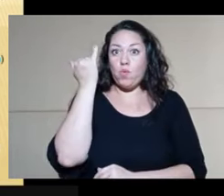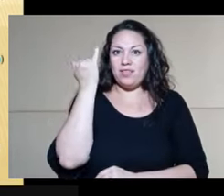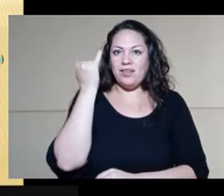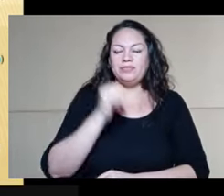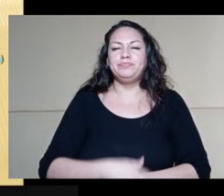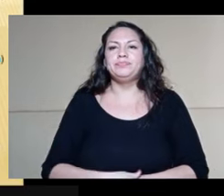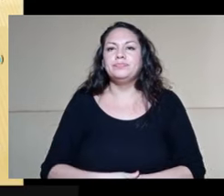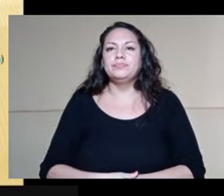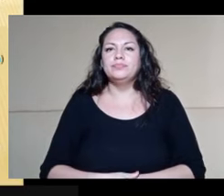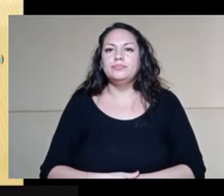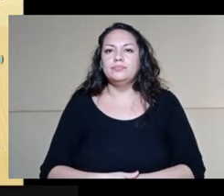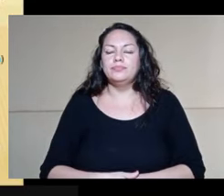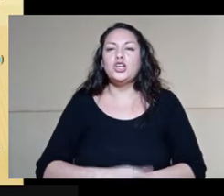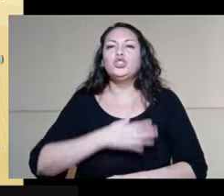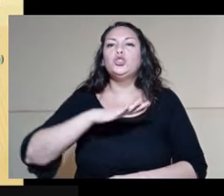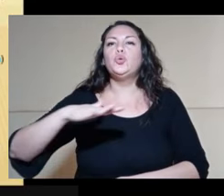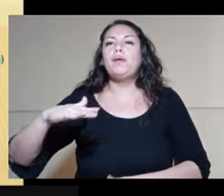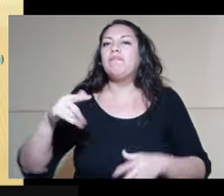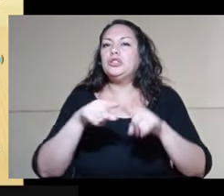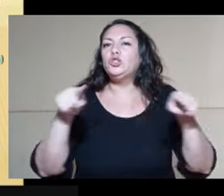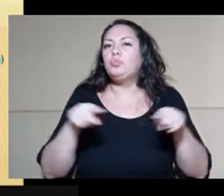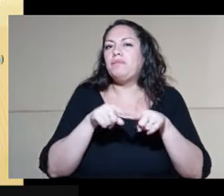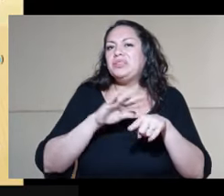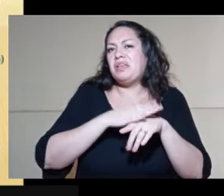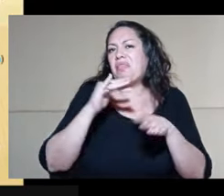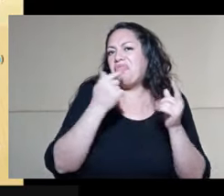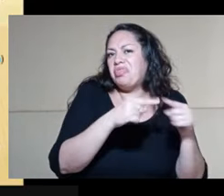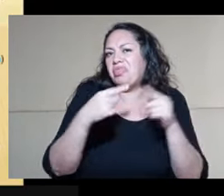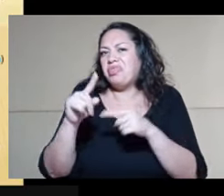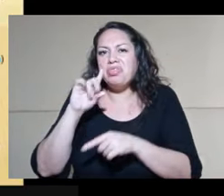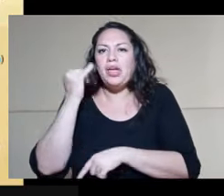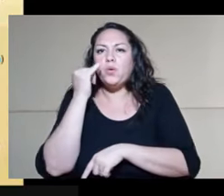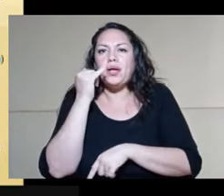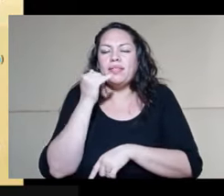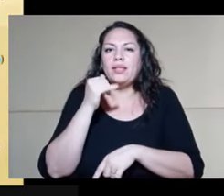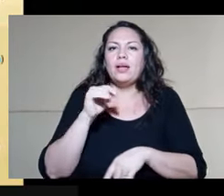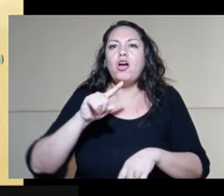¿no es cierto? Las distintas texturas que puedan tener las superficies que tocamos.